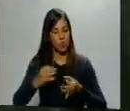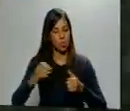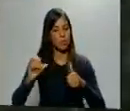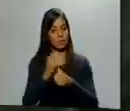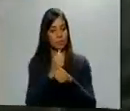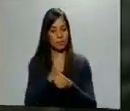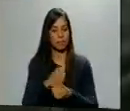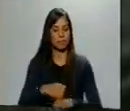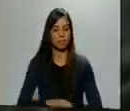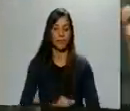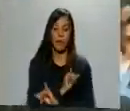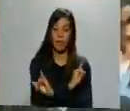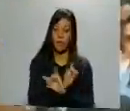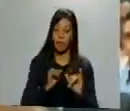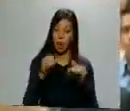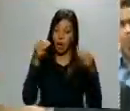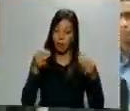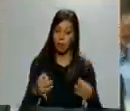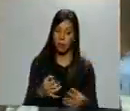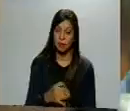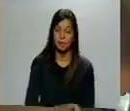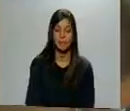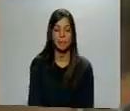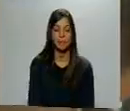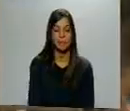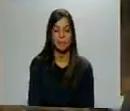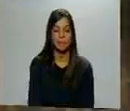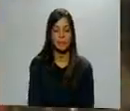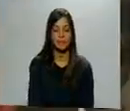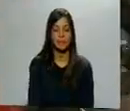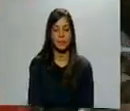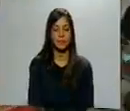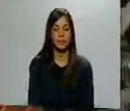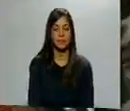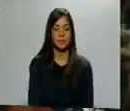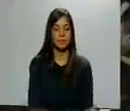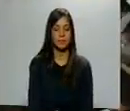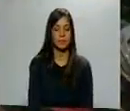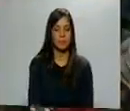instancia. Es todo, colega presidenta, colegas parlamentarios.